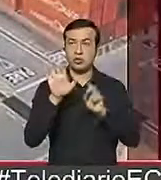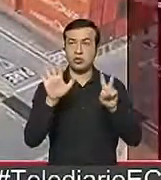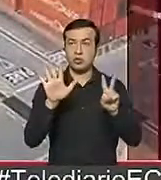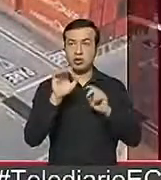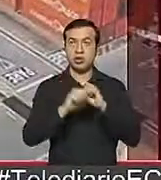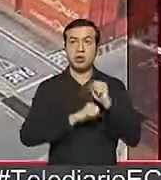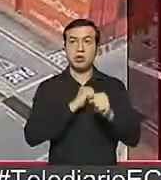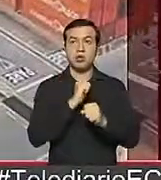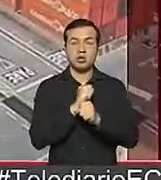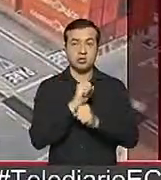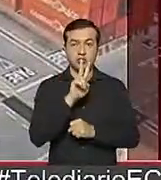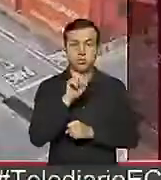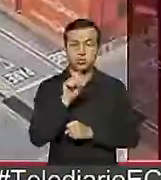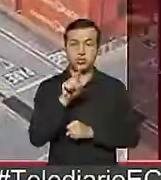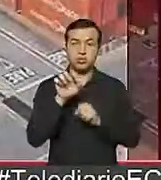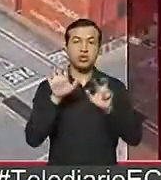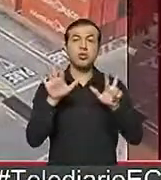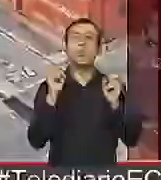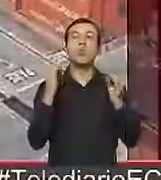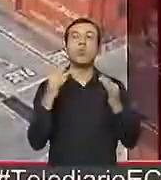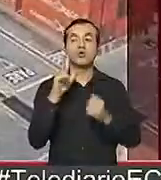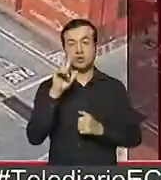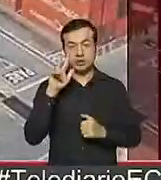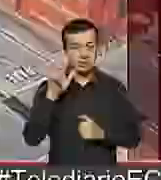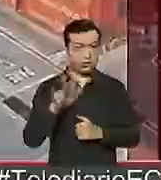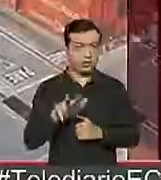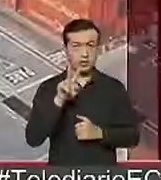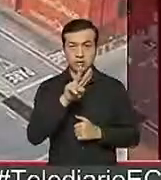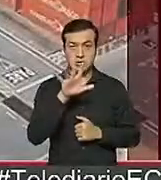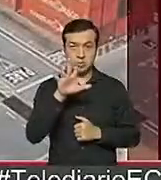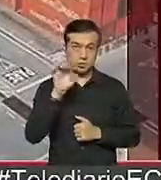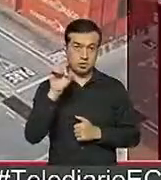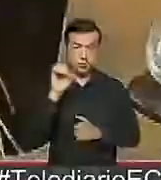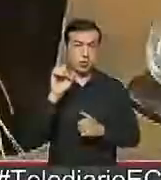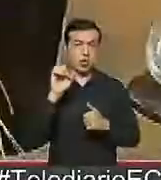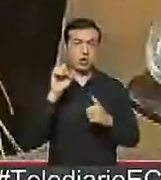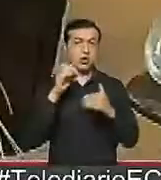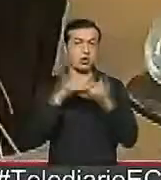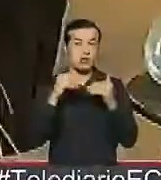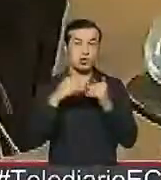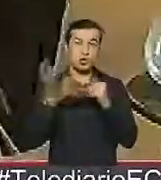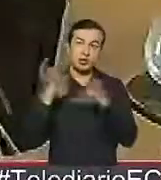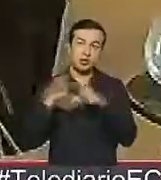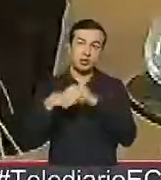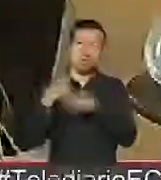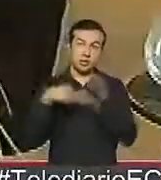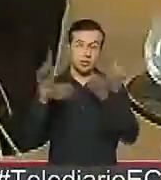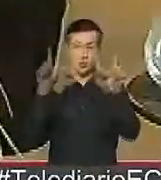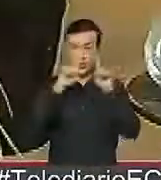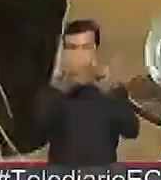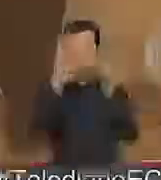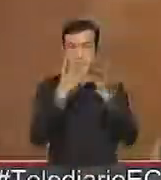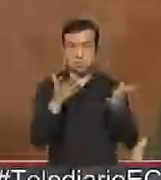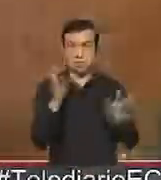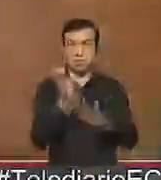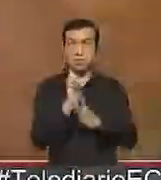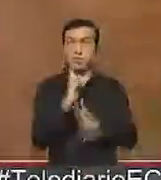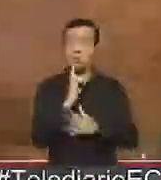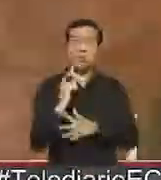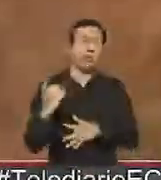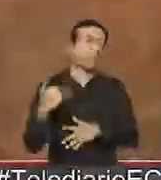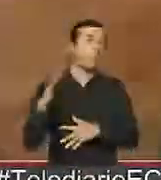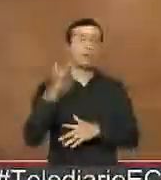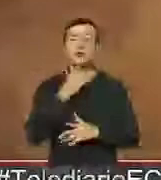3.250 millones de dólares en 2018 en exportaciones no petroleras. Empresarios afirman que los productos ecuatorianos son cada vez